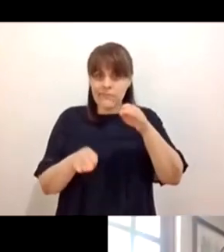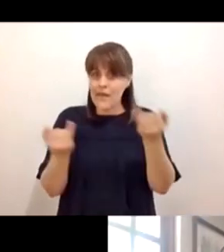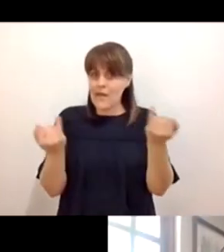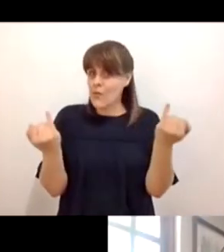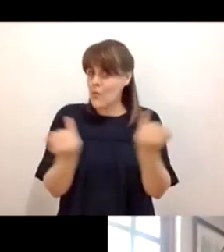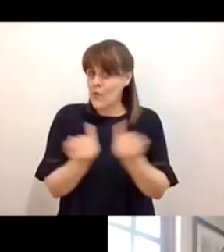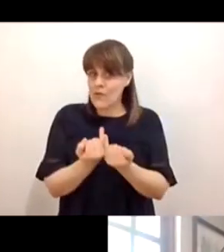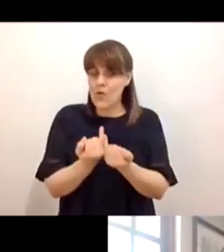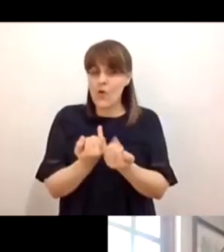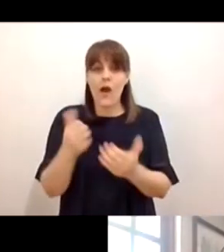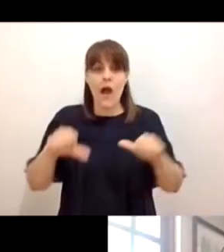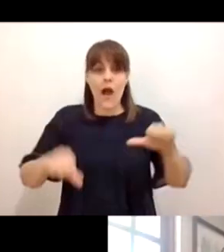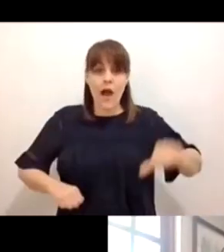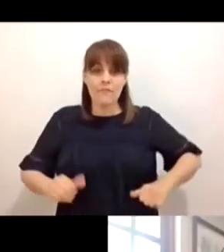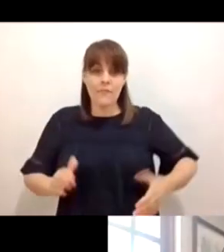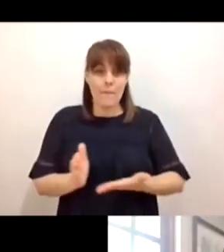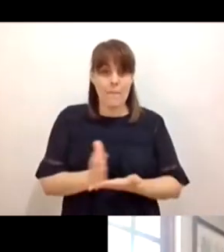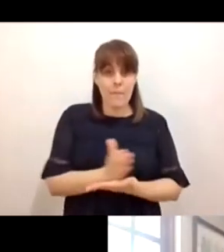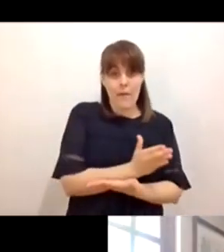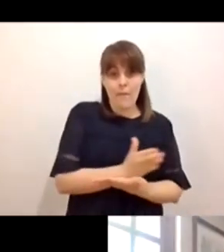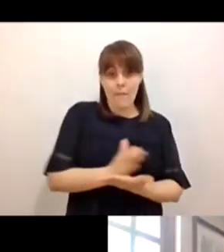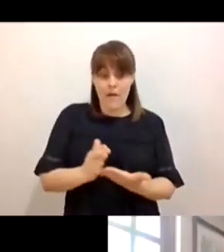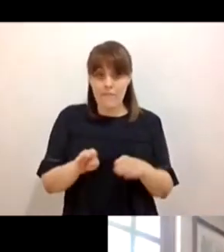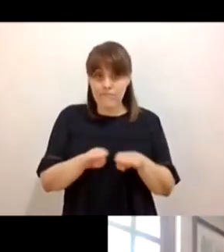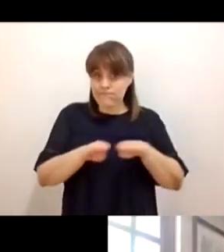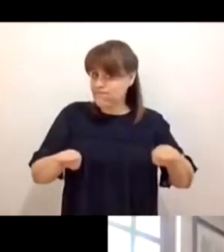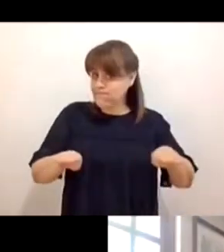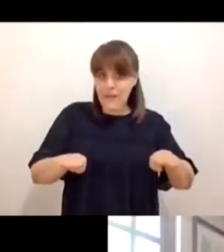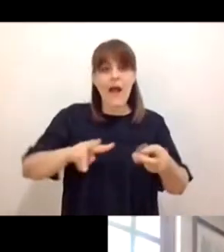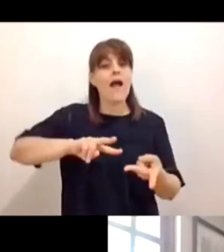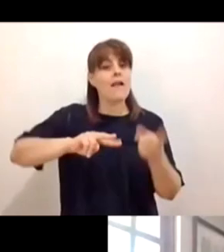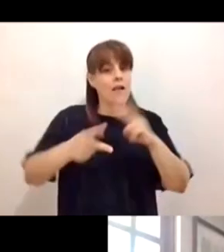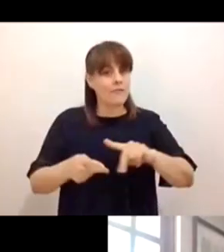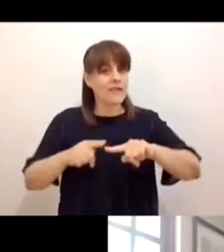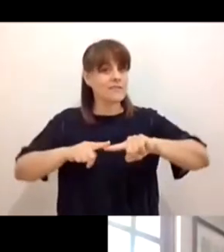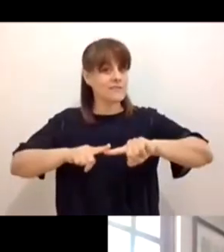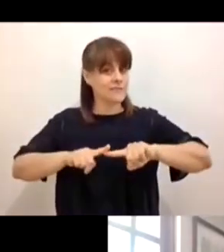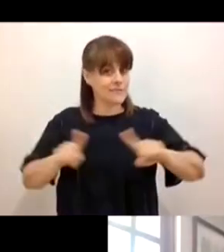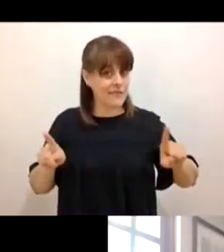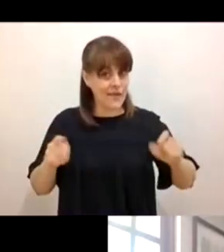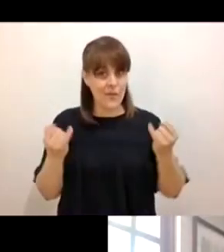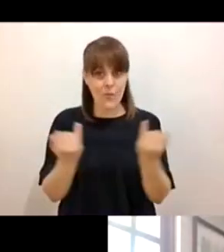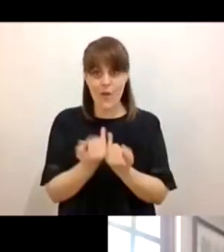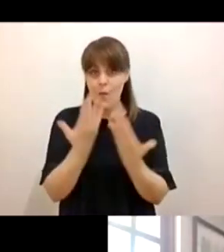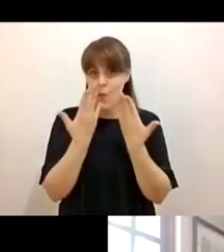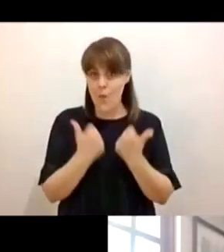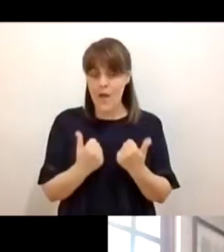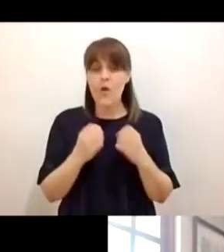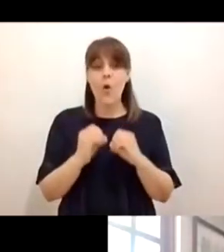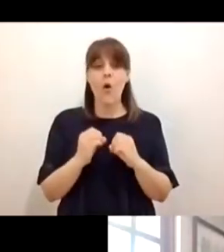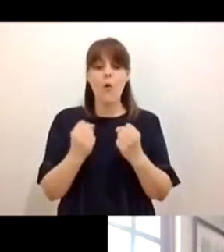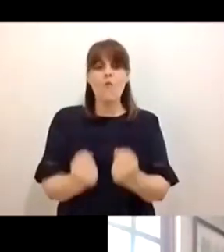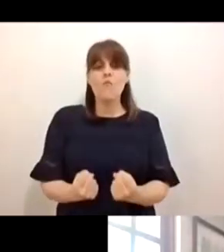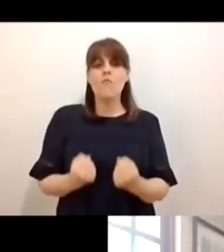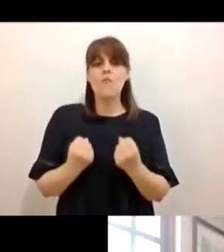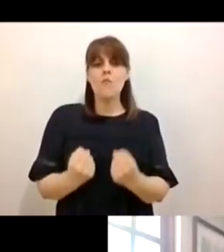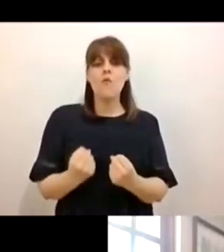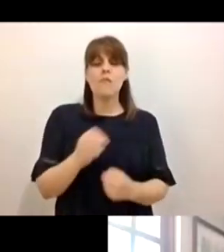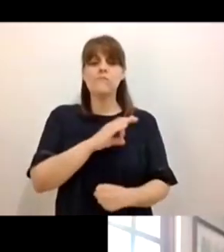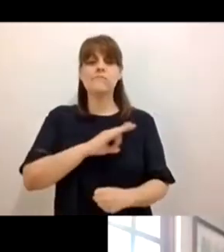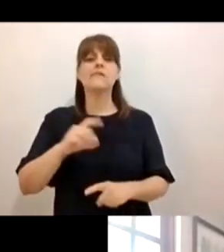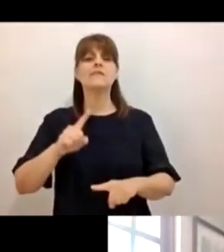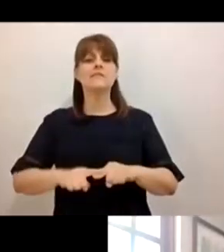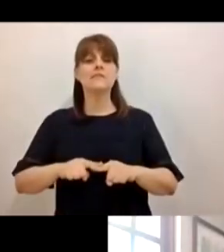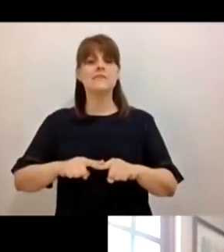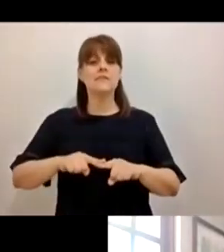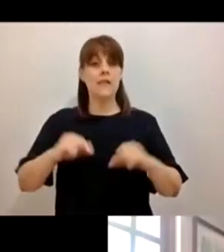divididas ya de manera desigual en el que el ejercicio del poder ya está también definido de manera vertical y